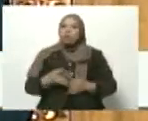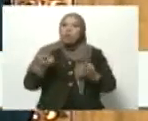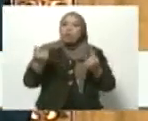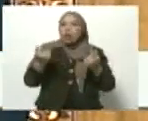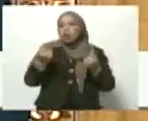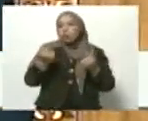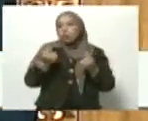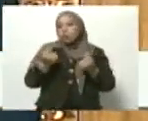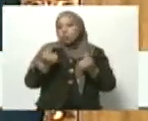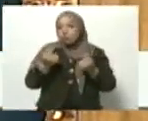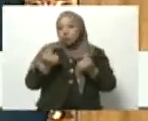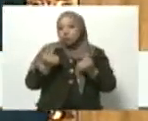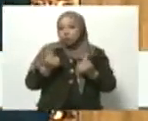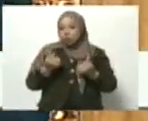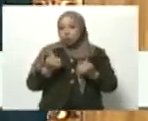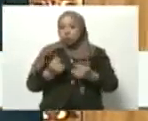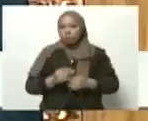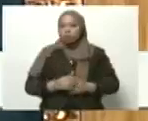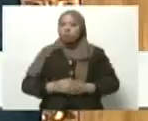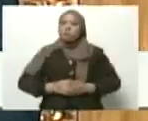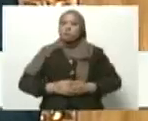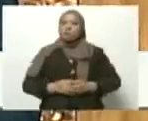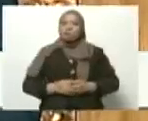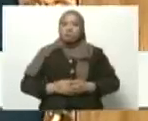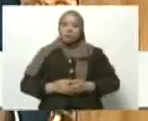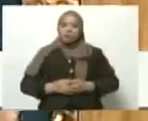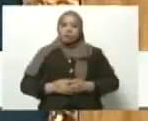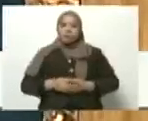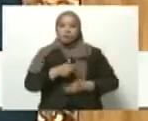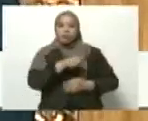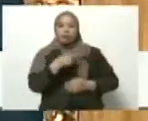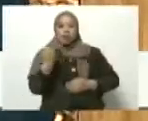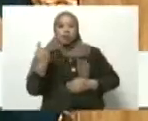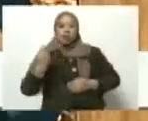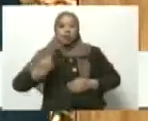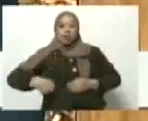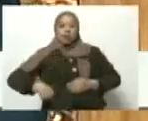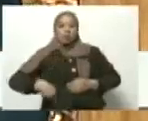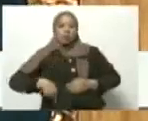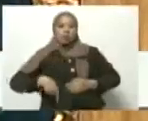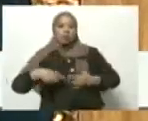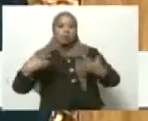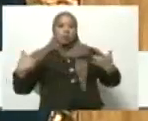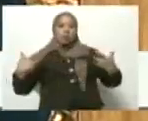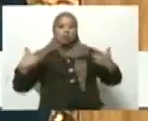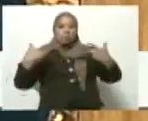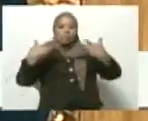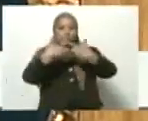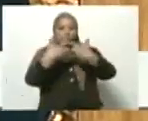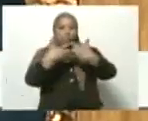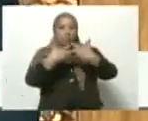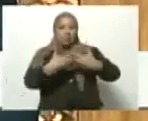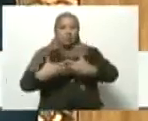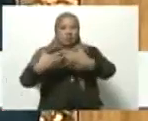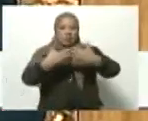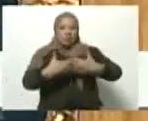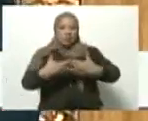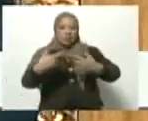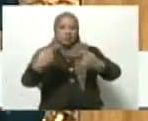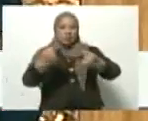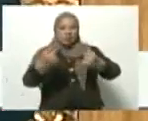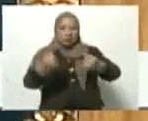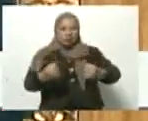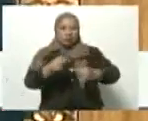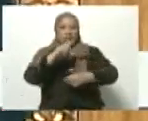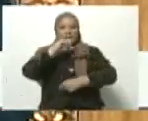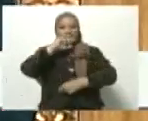Por destruir a la Federación Rusa en este acto de guerra, que es una guerra por todos los caminos,